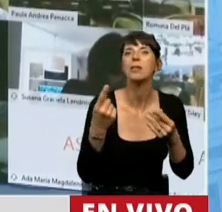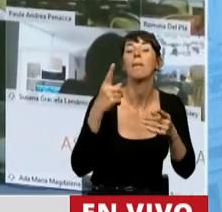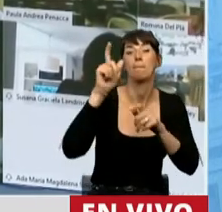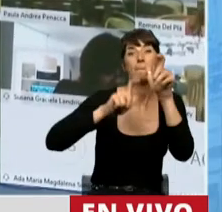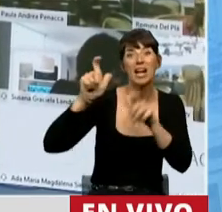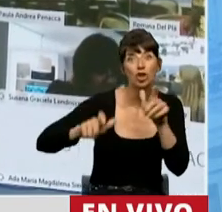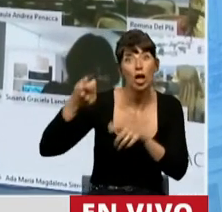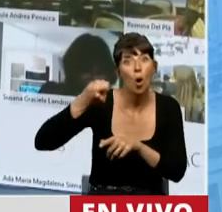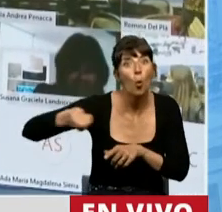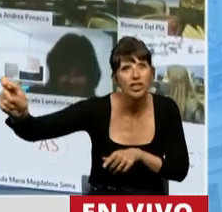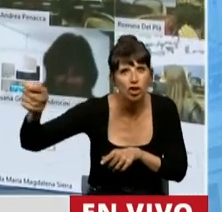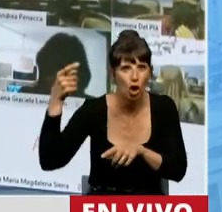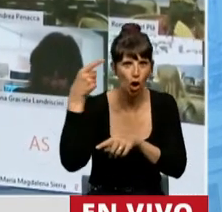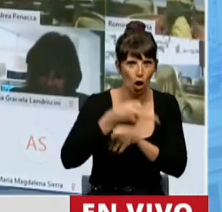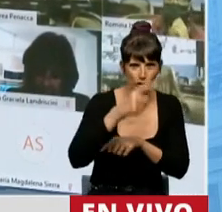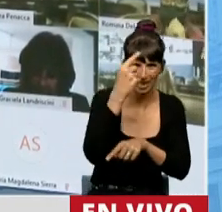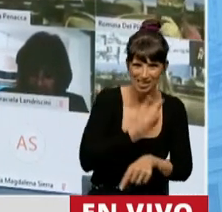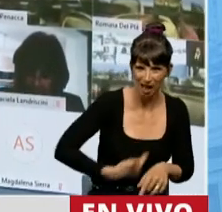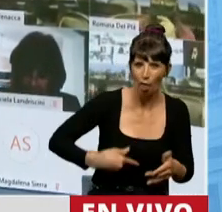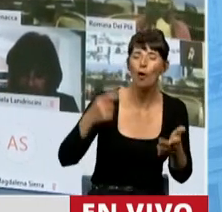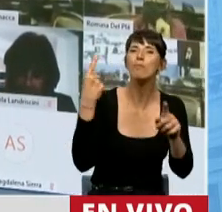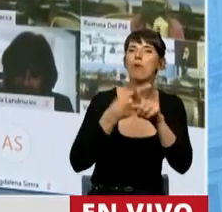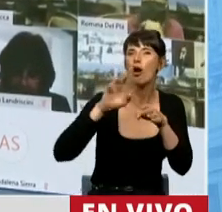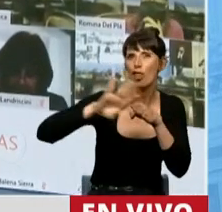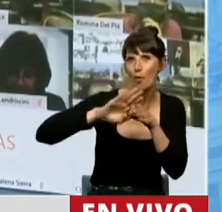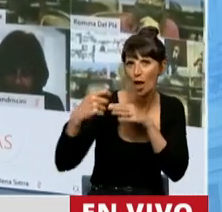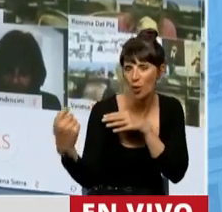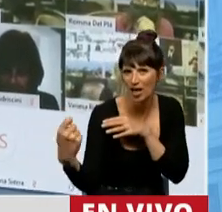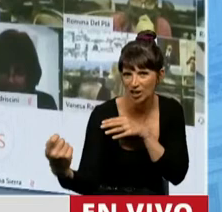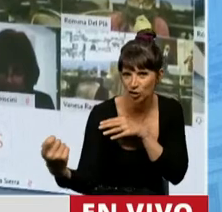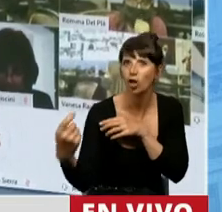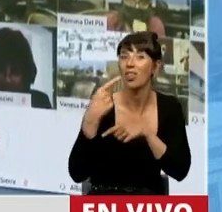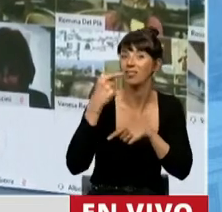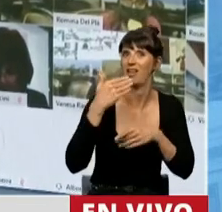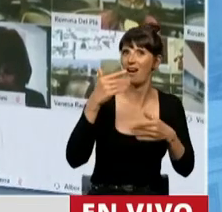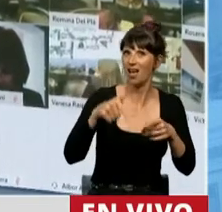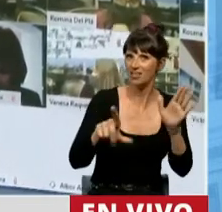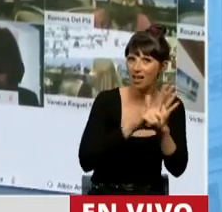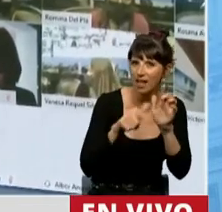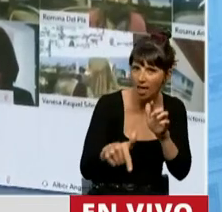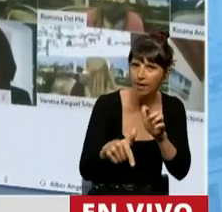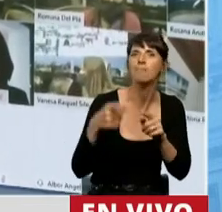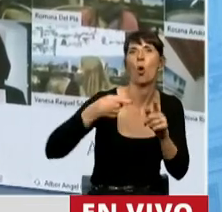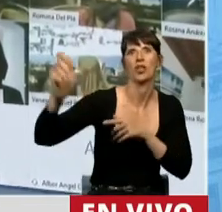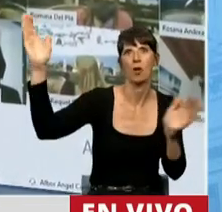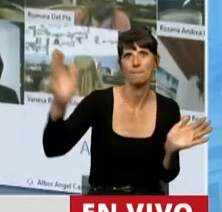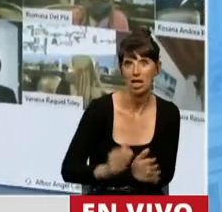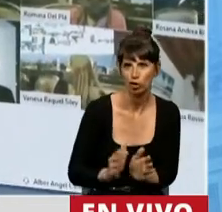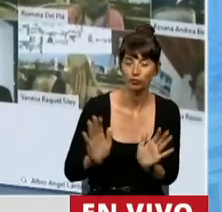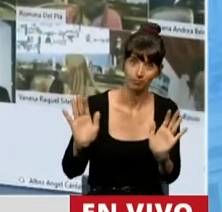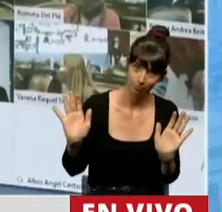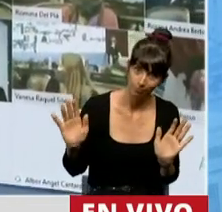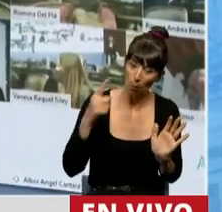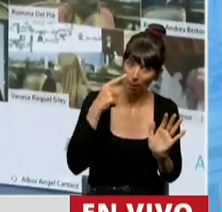previsional y el costo en el pago de sentencias, ofreciendo acuerdos voluntarios de reajustes de haberes. Bueno,